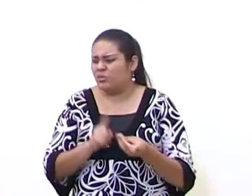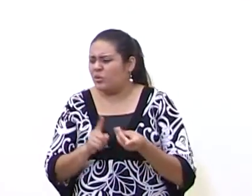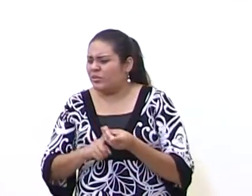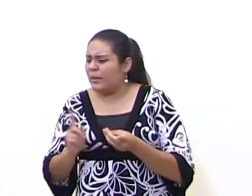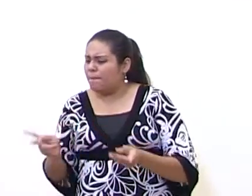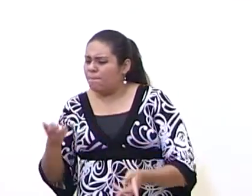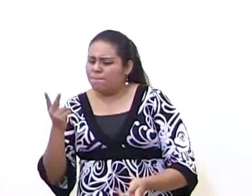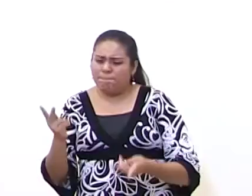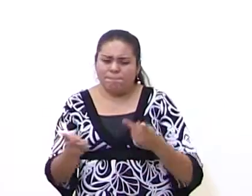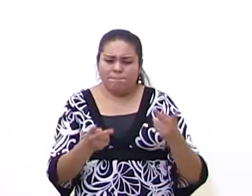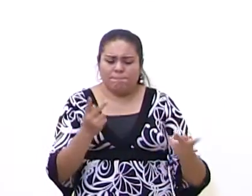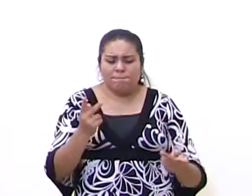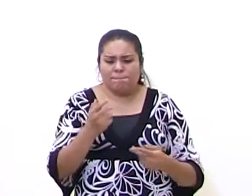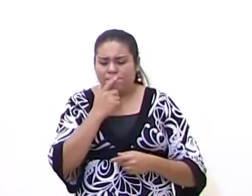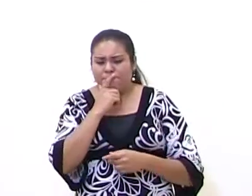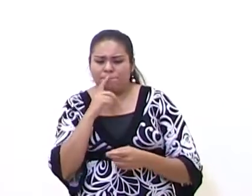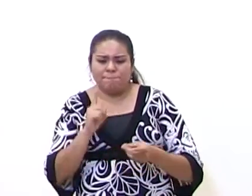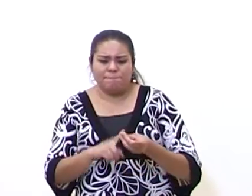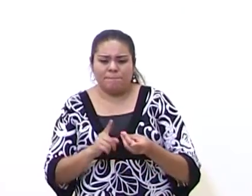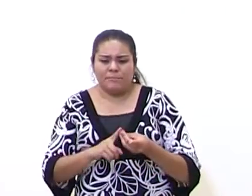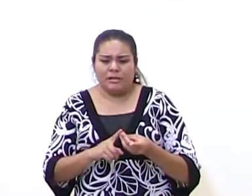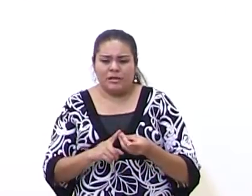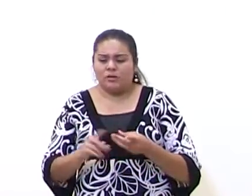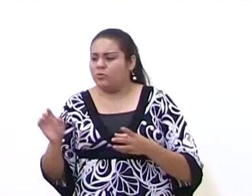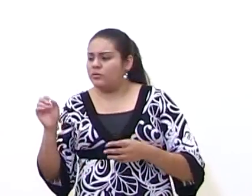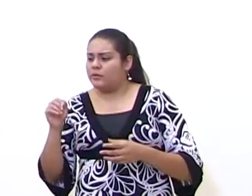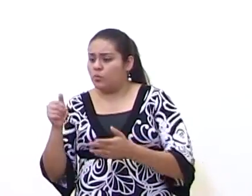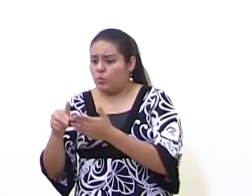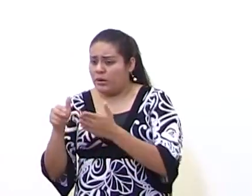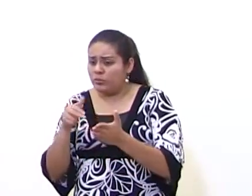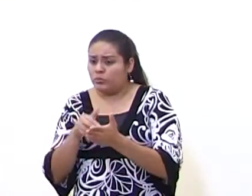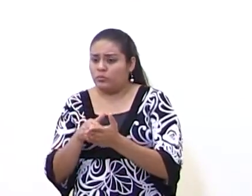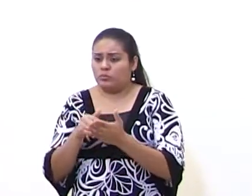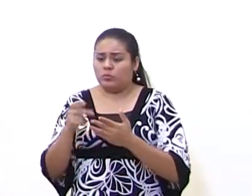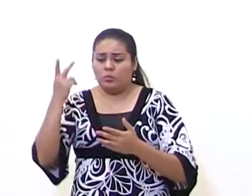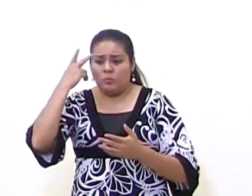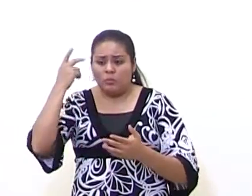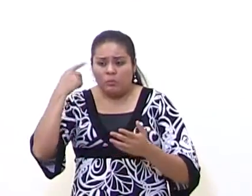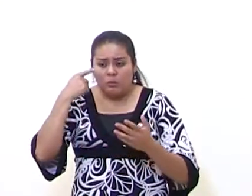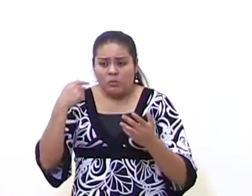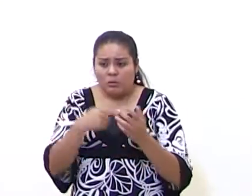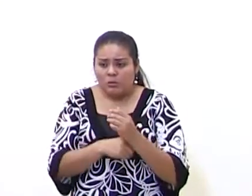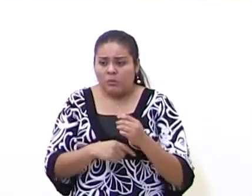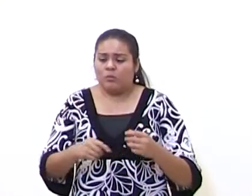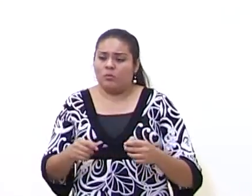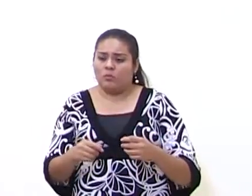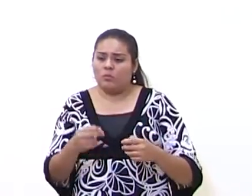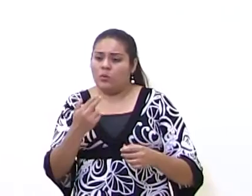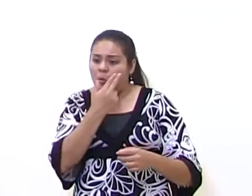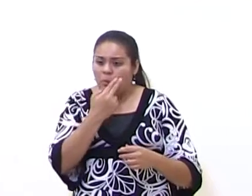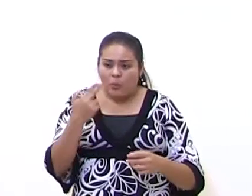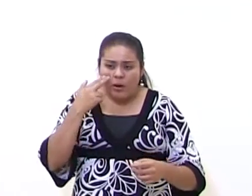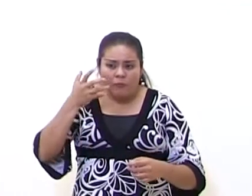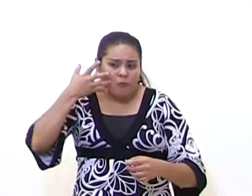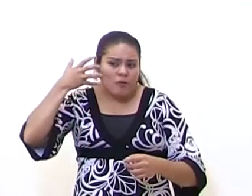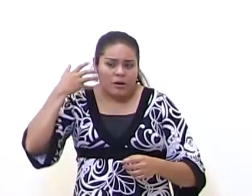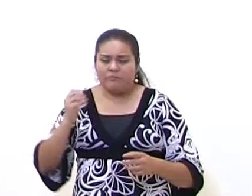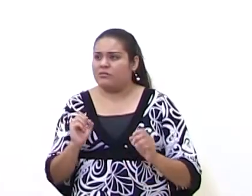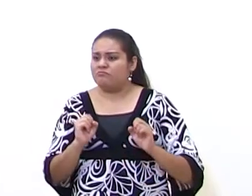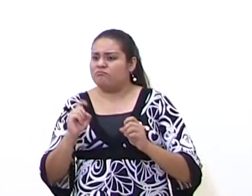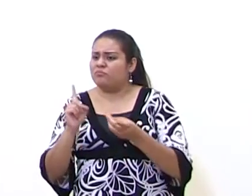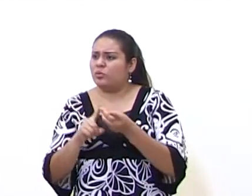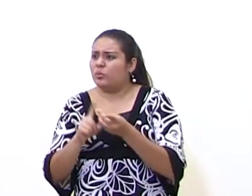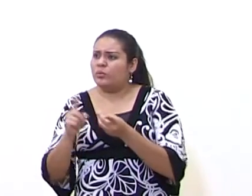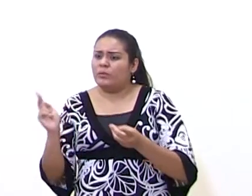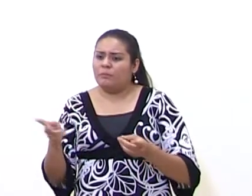¿De Huajuapan? ¿De Tuxtepec? ¿De Juchitán? Entonces, ahí viene otra pregunta que deberías resolver.